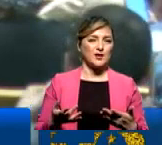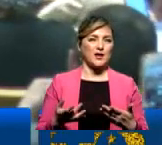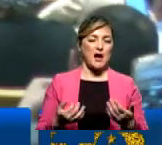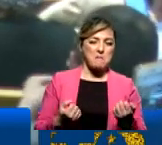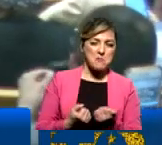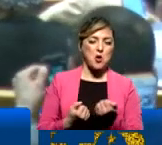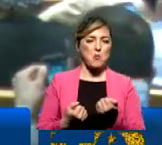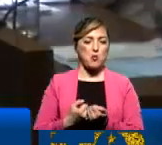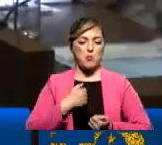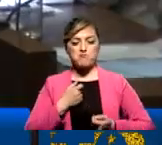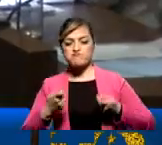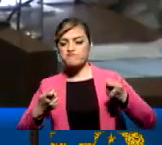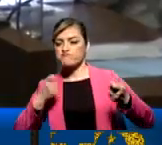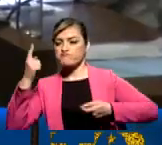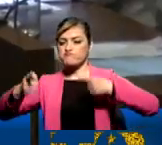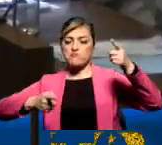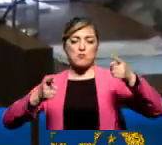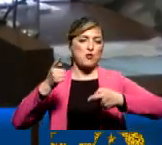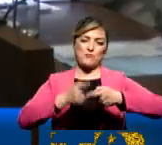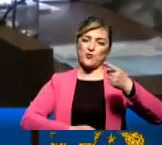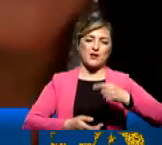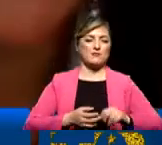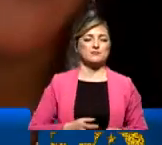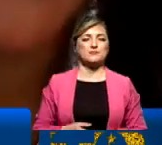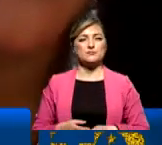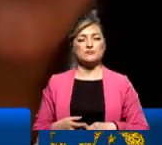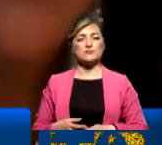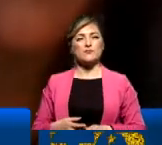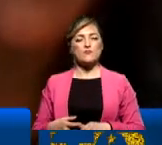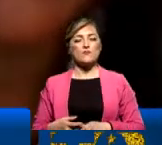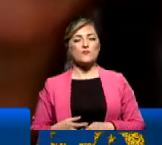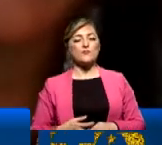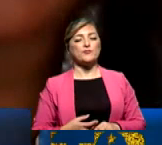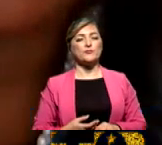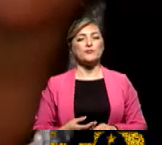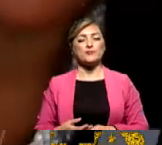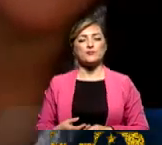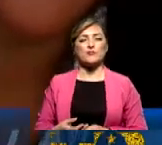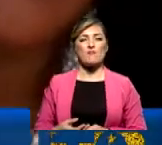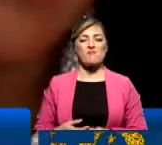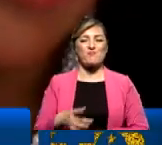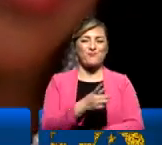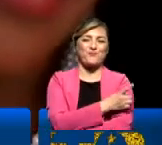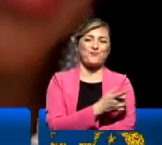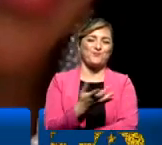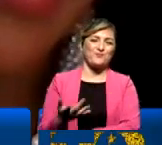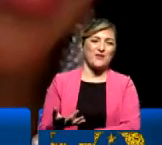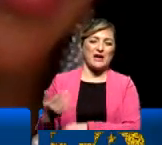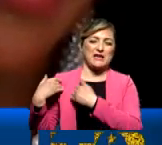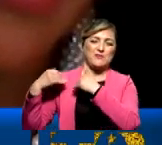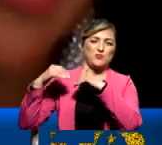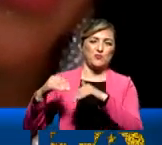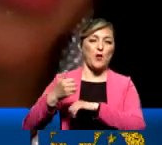las atribuciones y facultades para tomar decisiones importantes. Me parece que la delegación tal vez no tuvo todas las